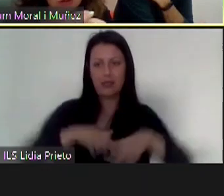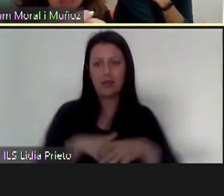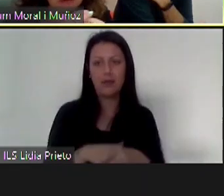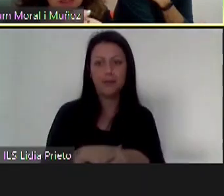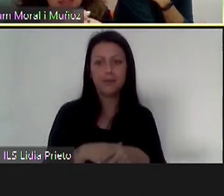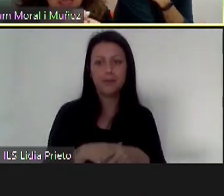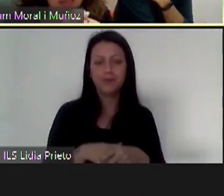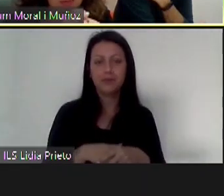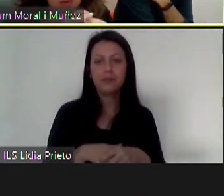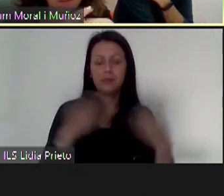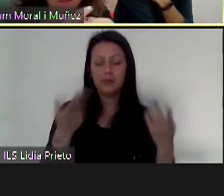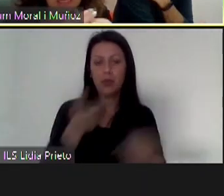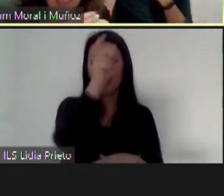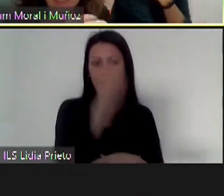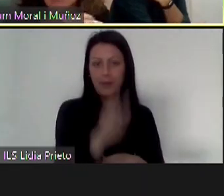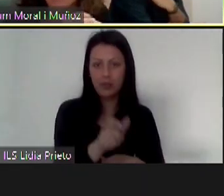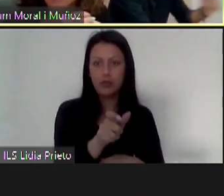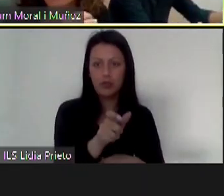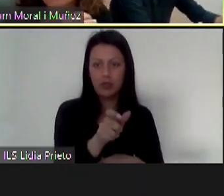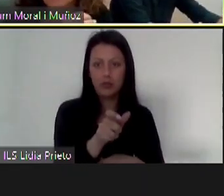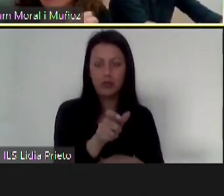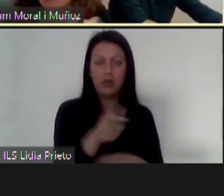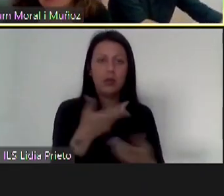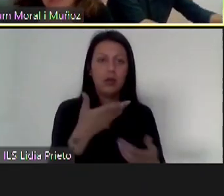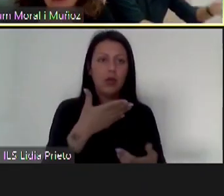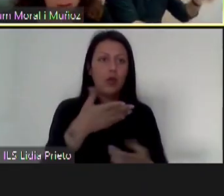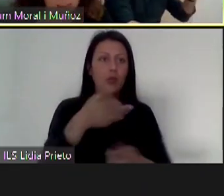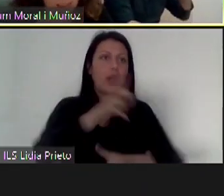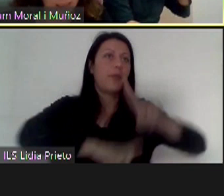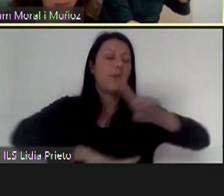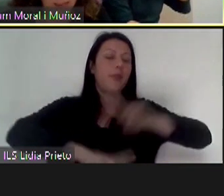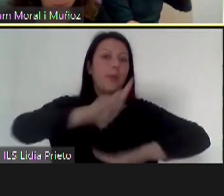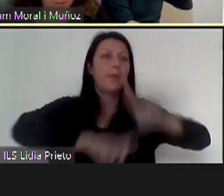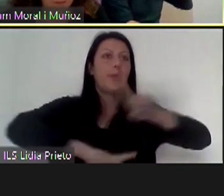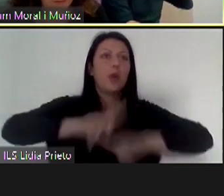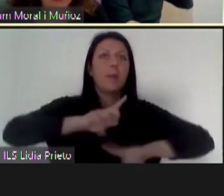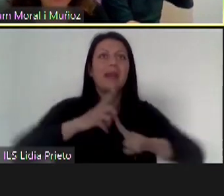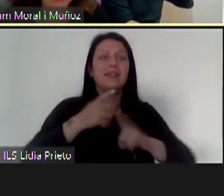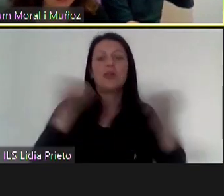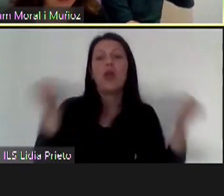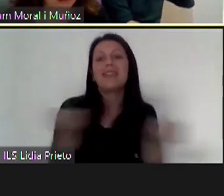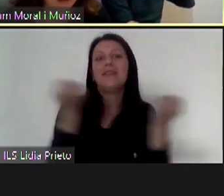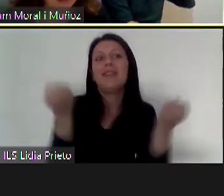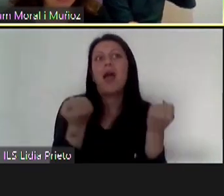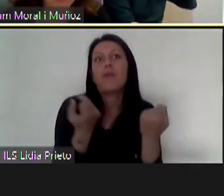dificultades que una persona puede tener en la ejecución de una determinada actividad.